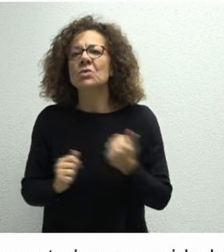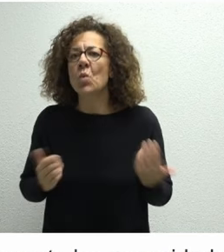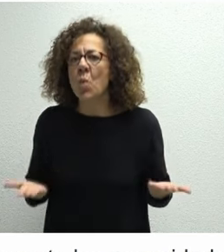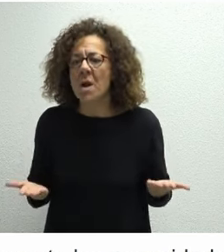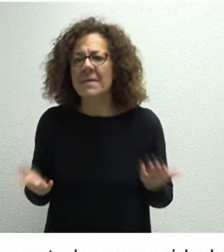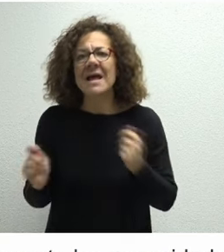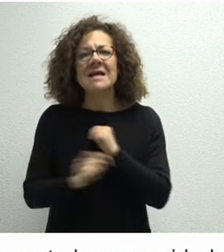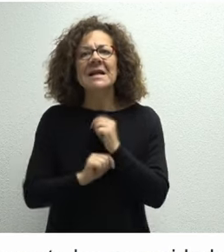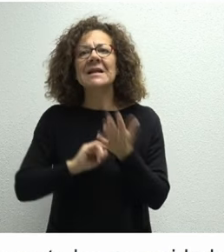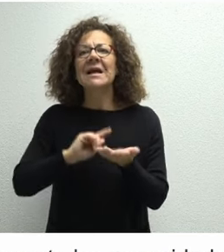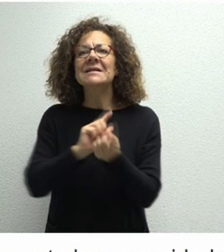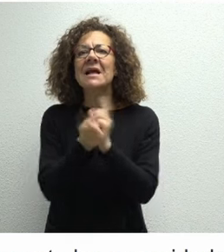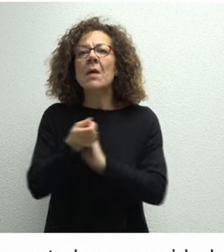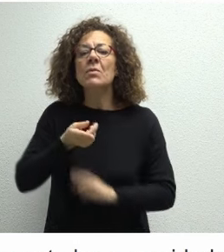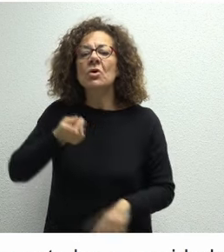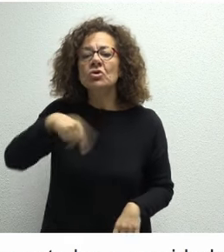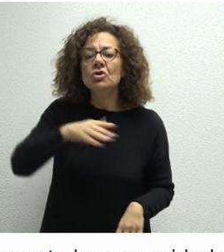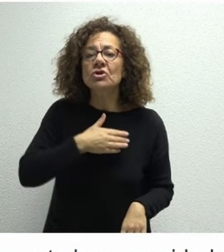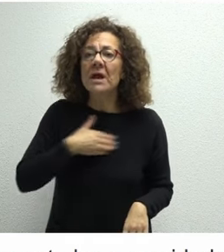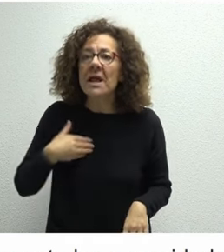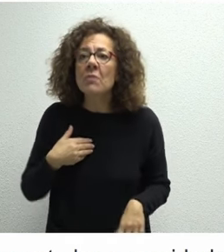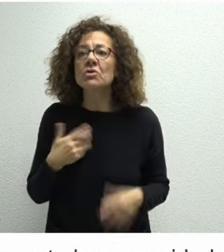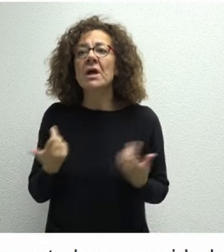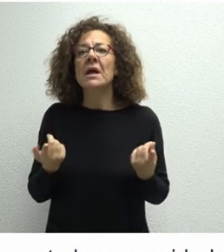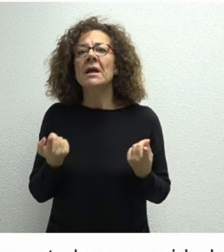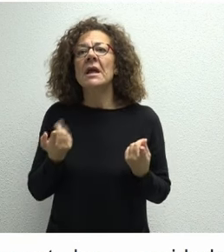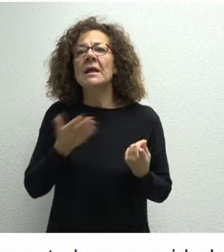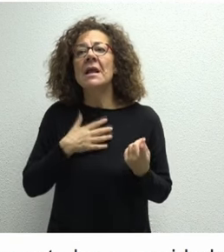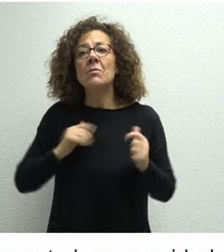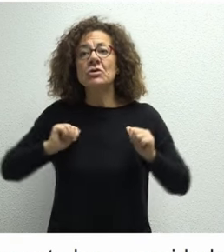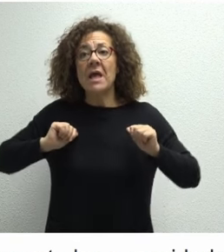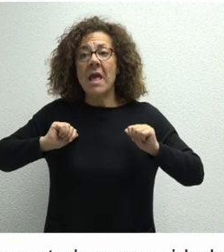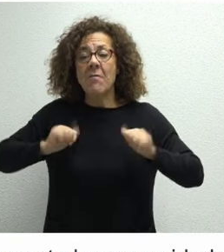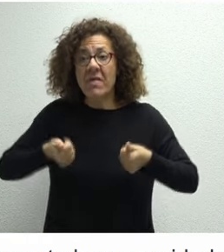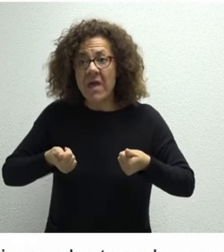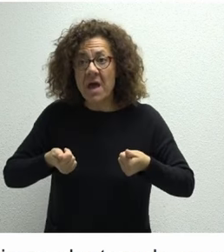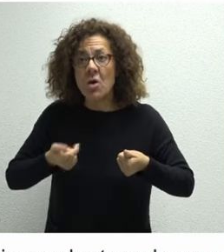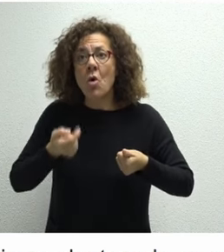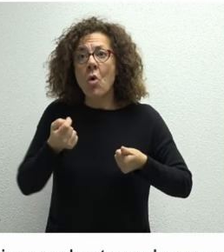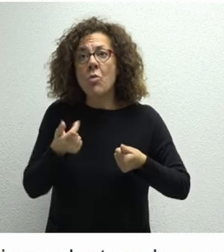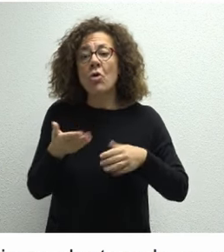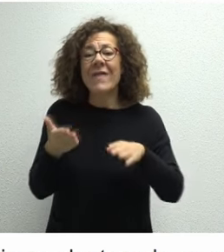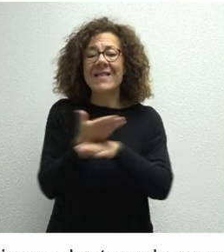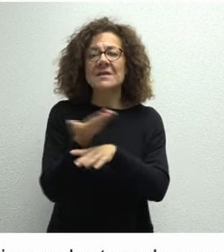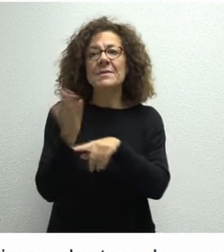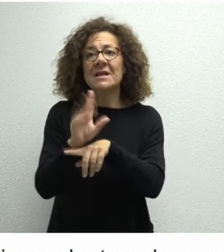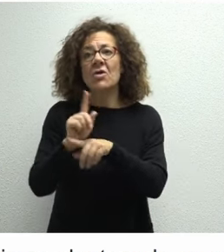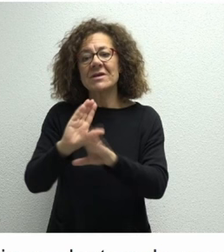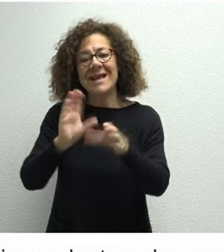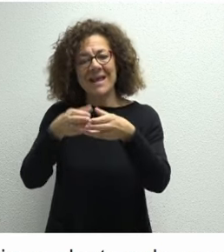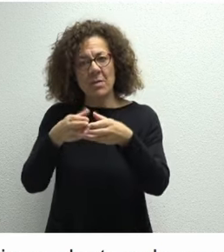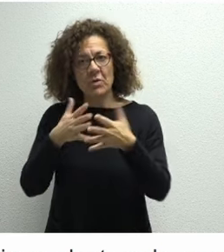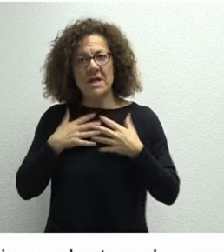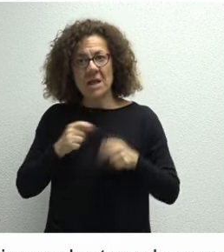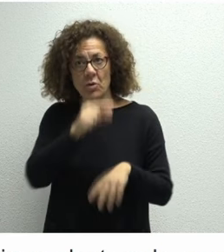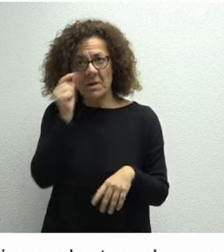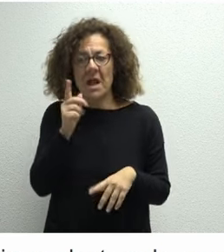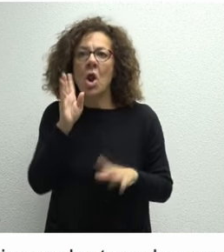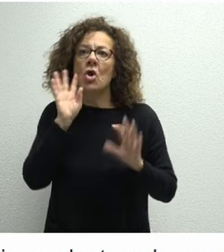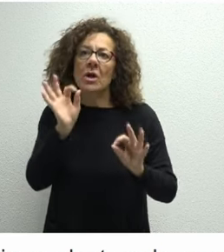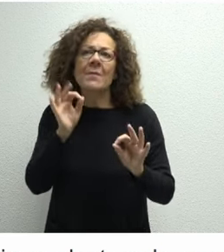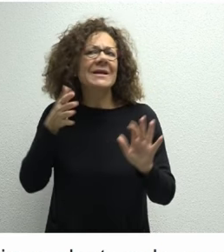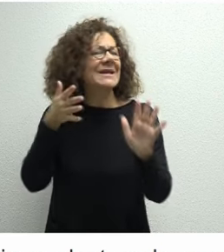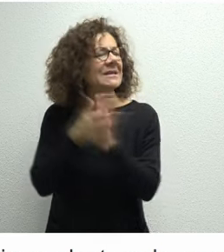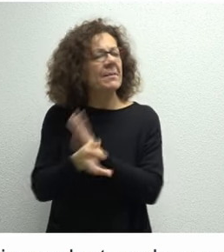qué estrategia de cambio deseábamos y que teníamos que un poco emprender antes de presentarnos a ese equipo de Salud Mental por supuesto y